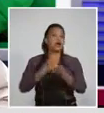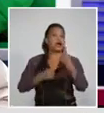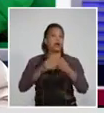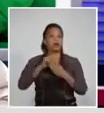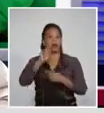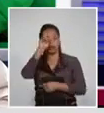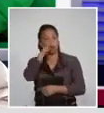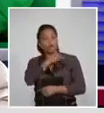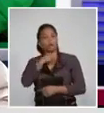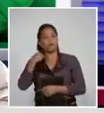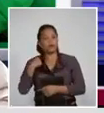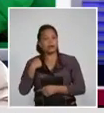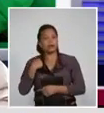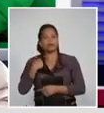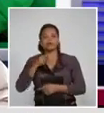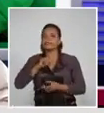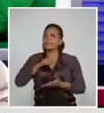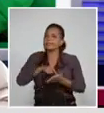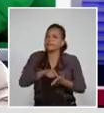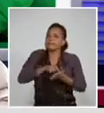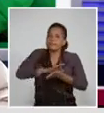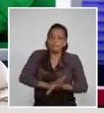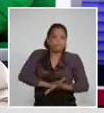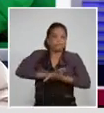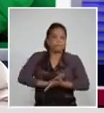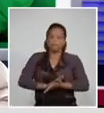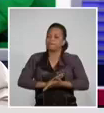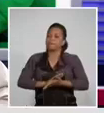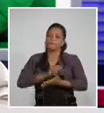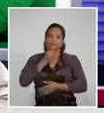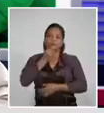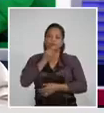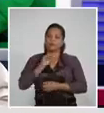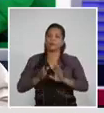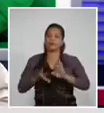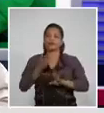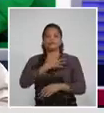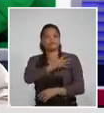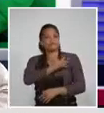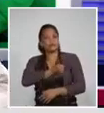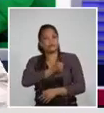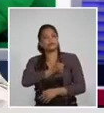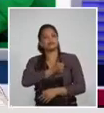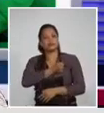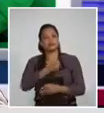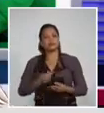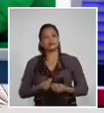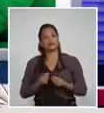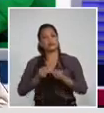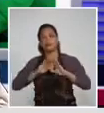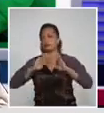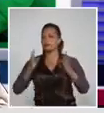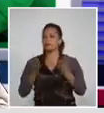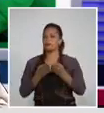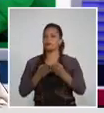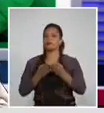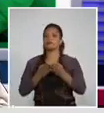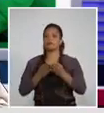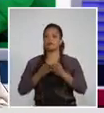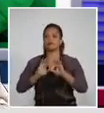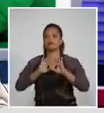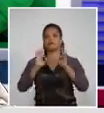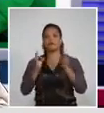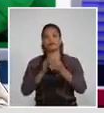se hicieron para su reanimación. Lamentamos mucho y damos las condolencias a familiares y